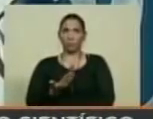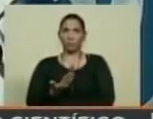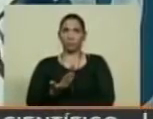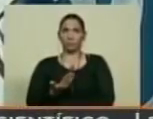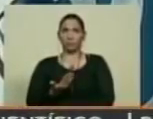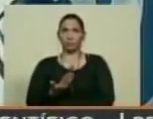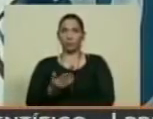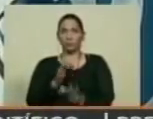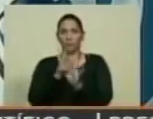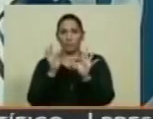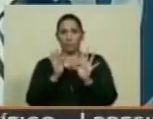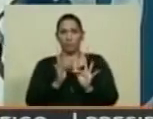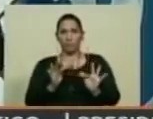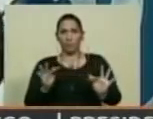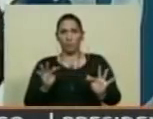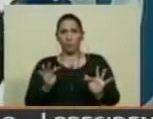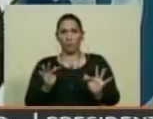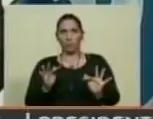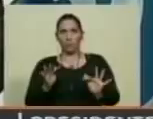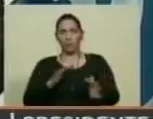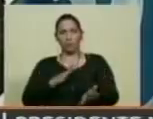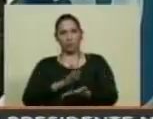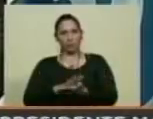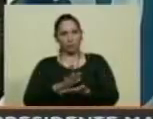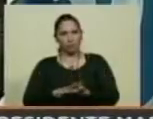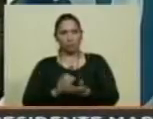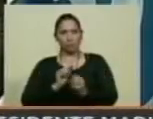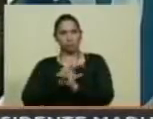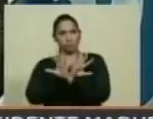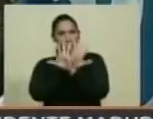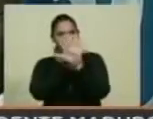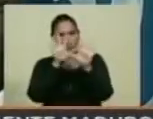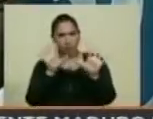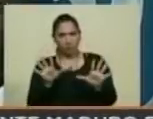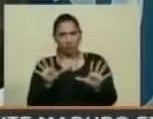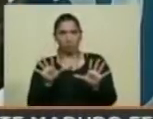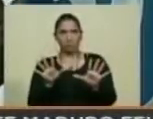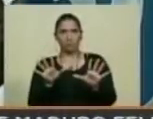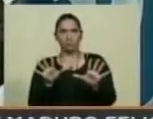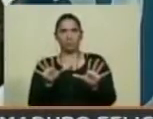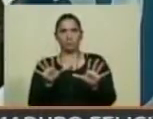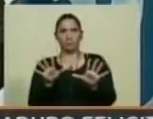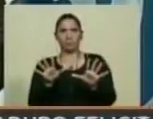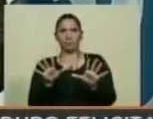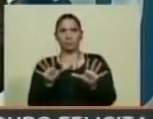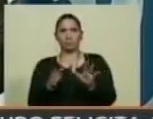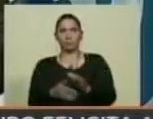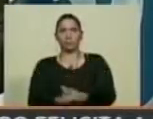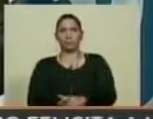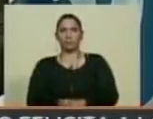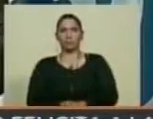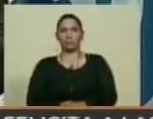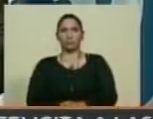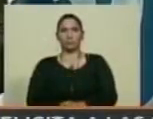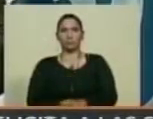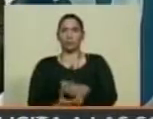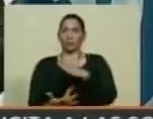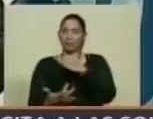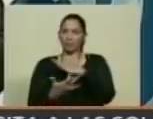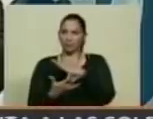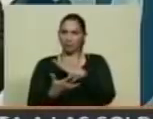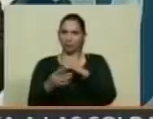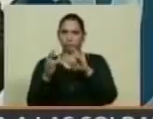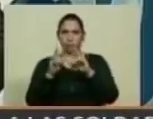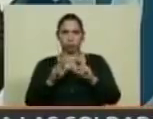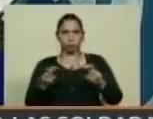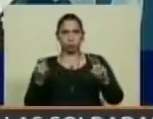muy serena, muy transparente, repito, muy técnica, porque aquí